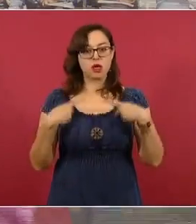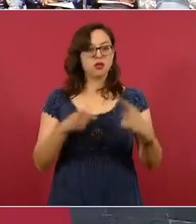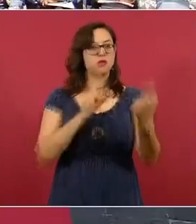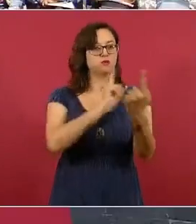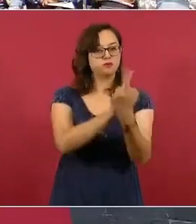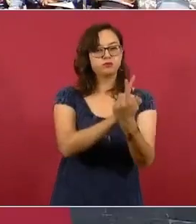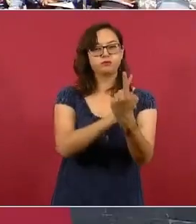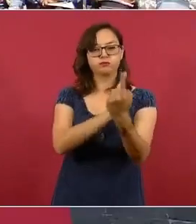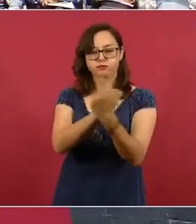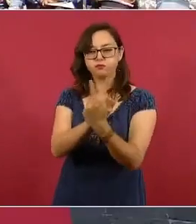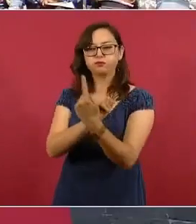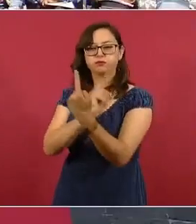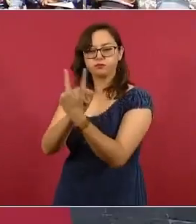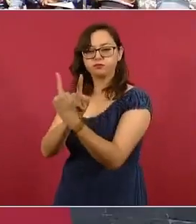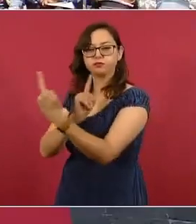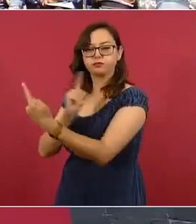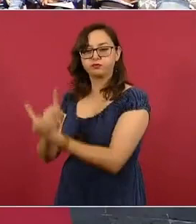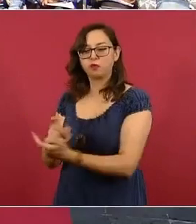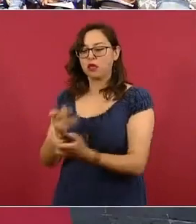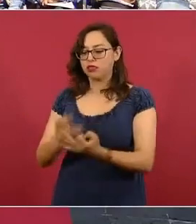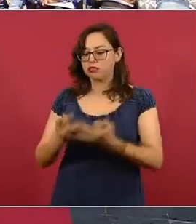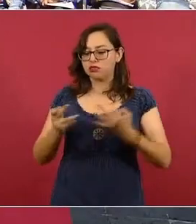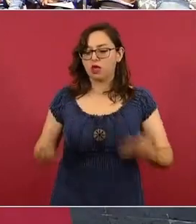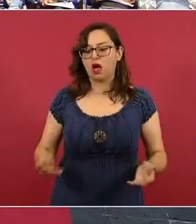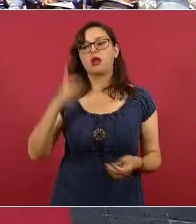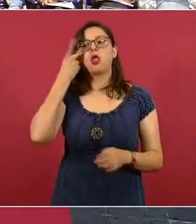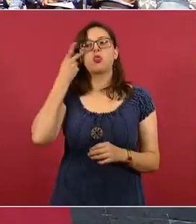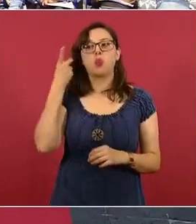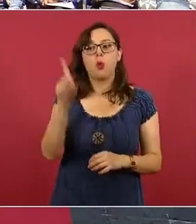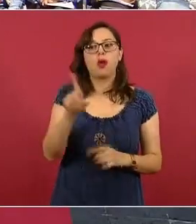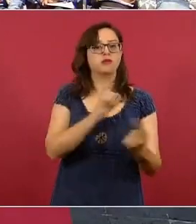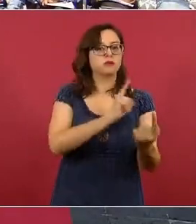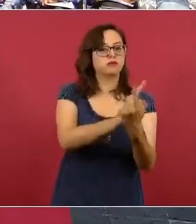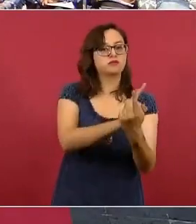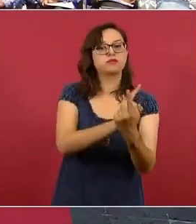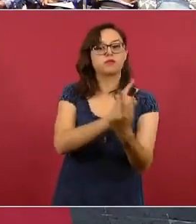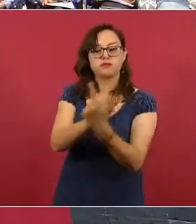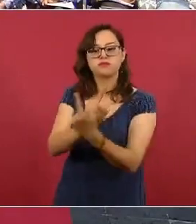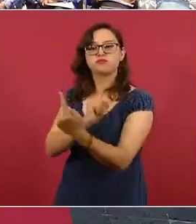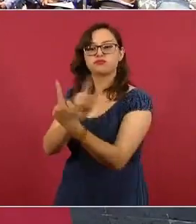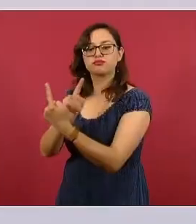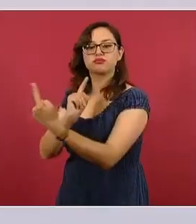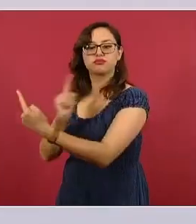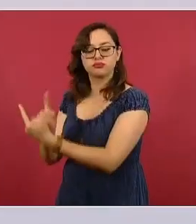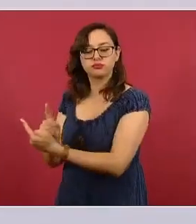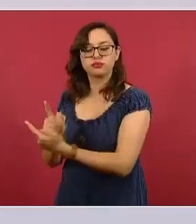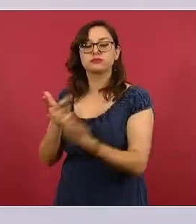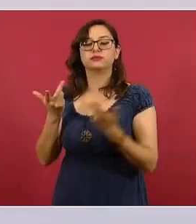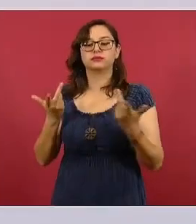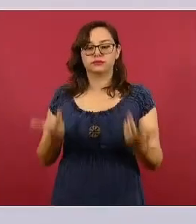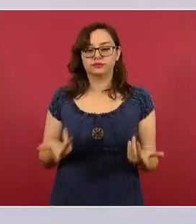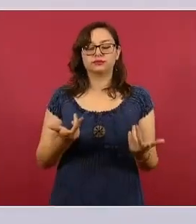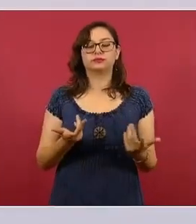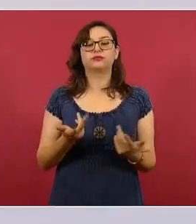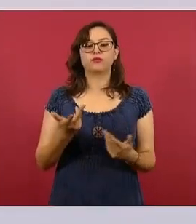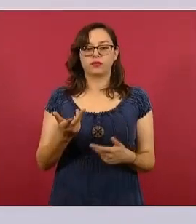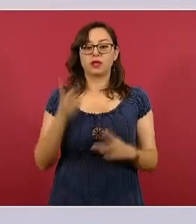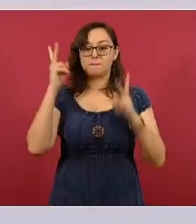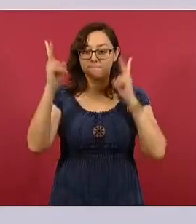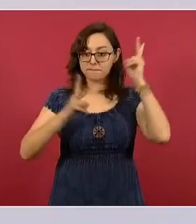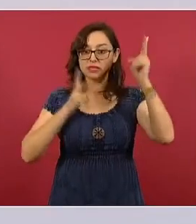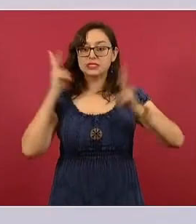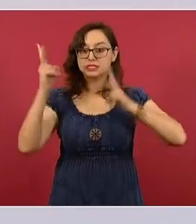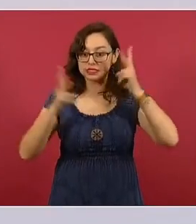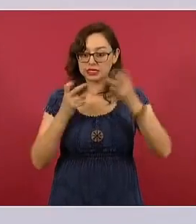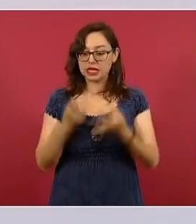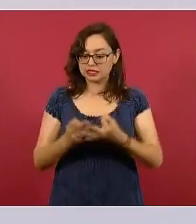a cada uno de los dueños de la tierra, así como visitamos para entregarle los fertilizantes, hoy los tenemos